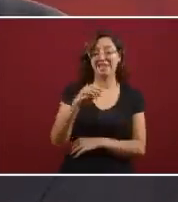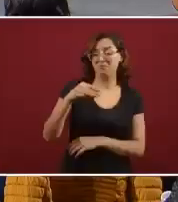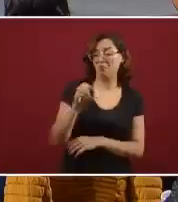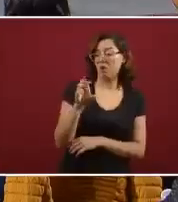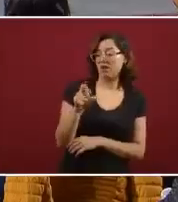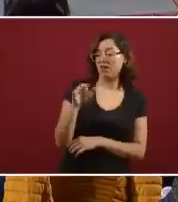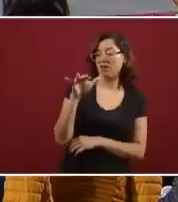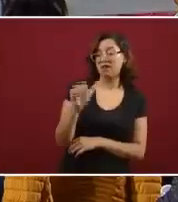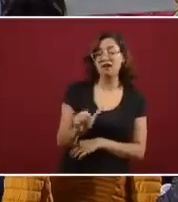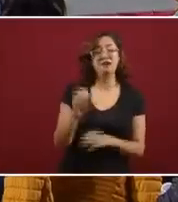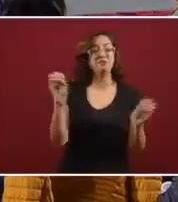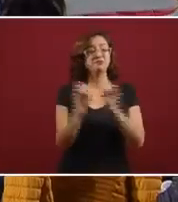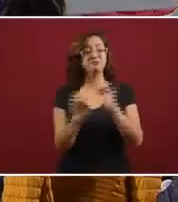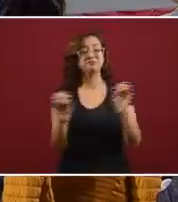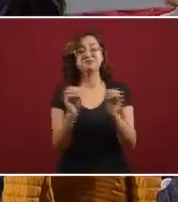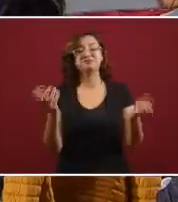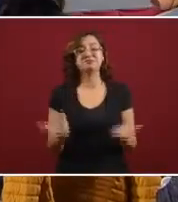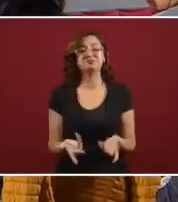O